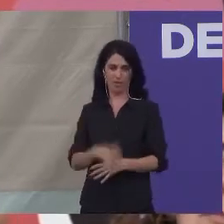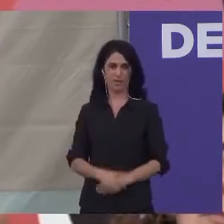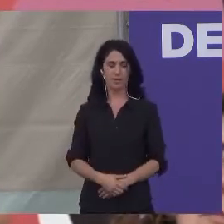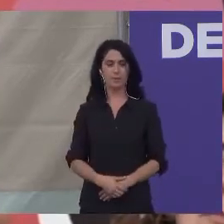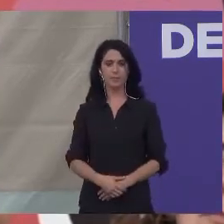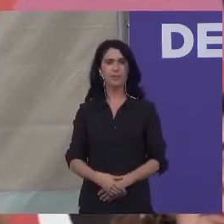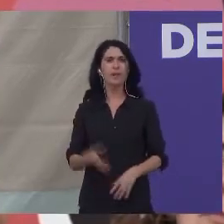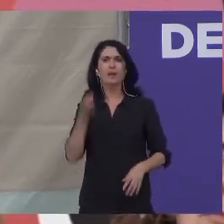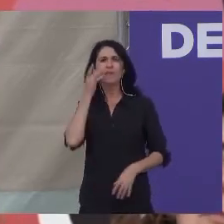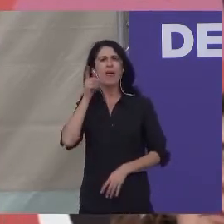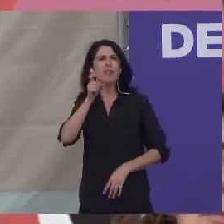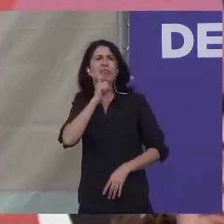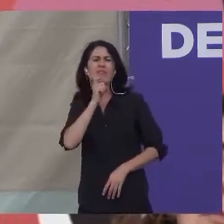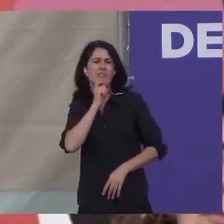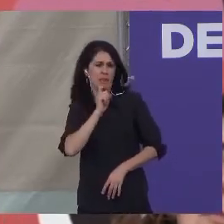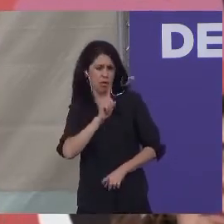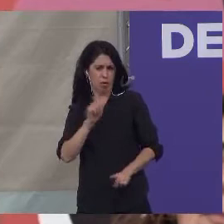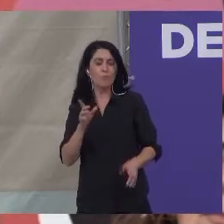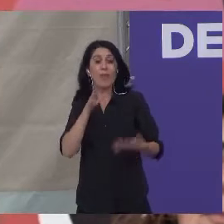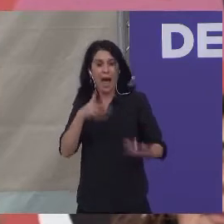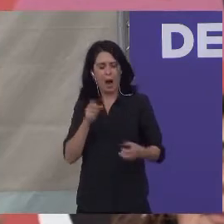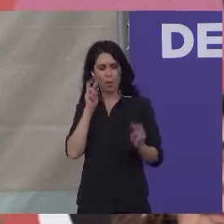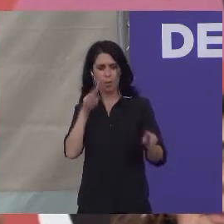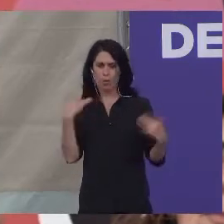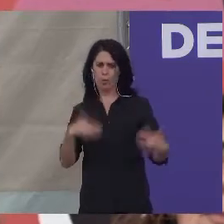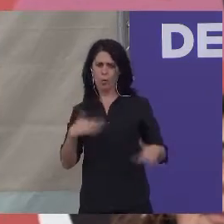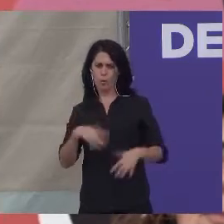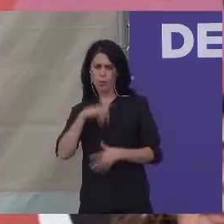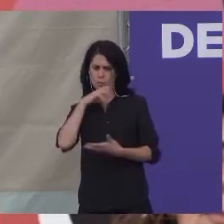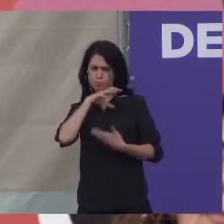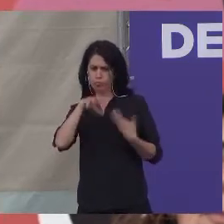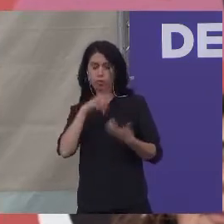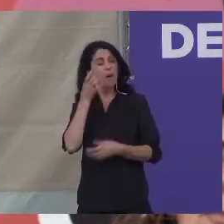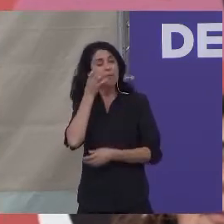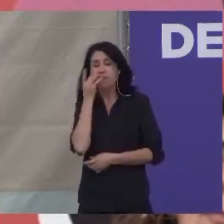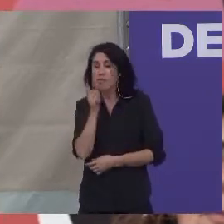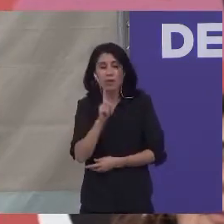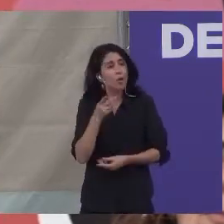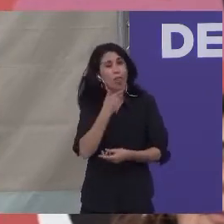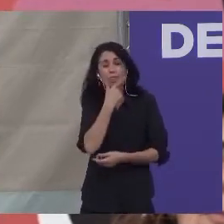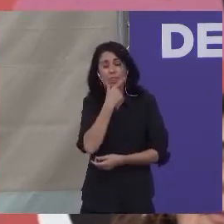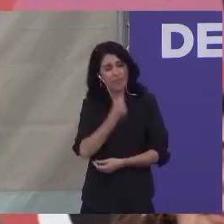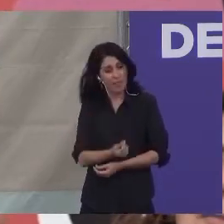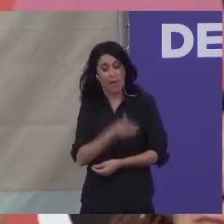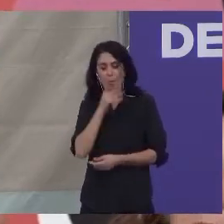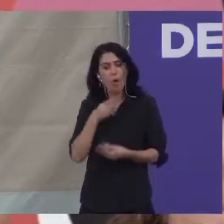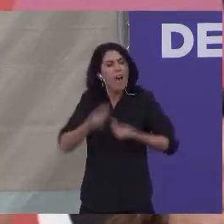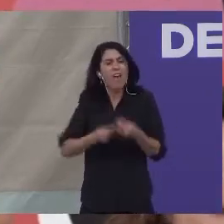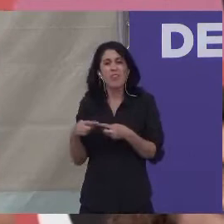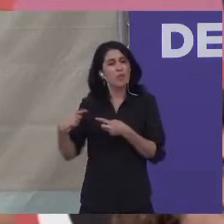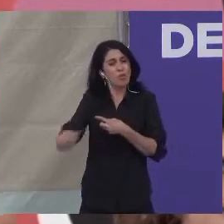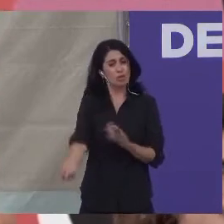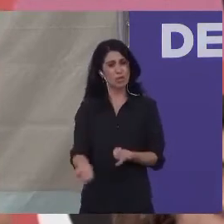No es difícil, o sea, es complicado ahora porque lo vemos complicado, pero en realidad lo hacemos todos los días. Es algo que se hace desde